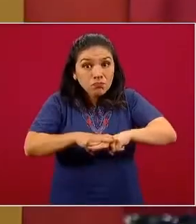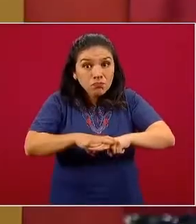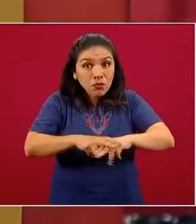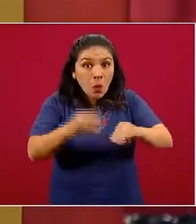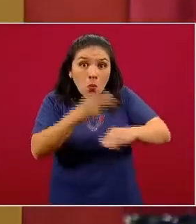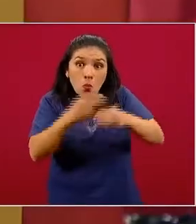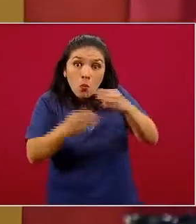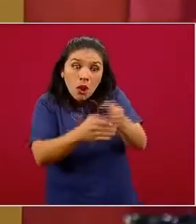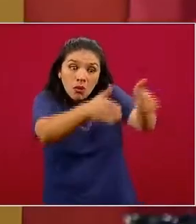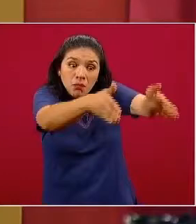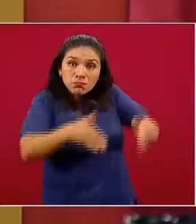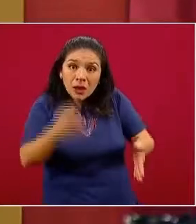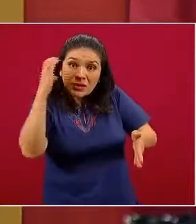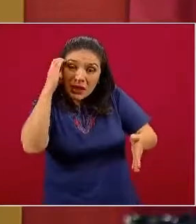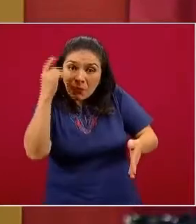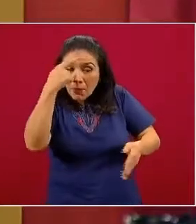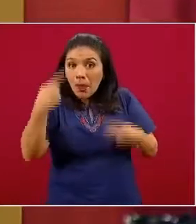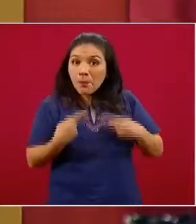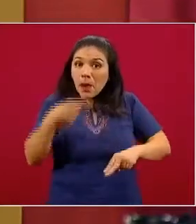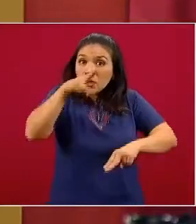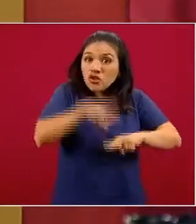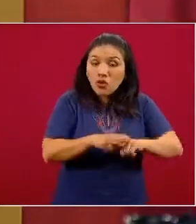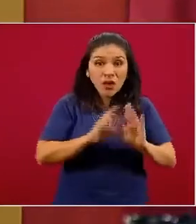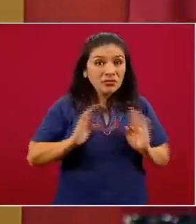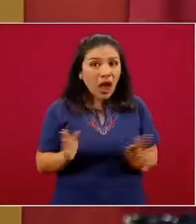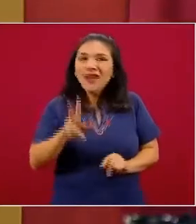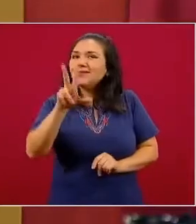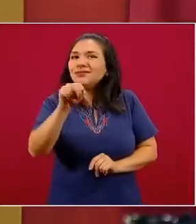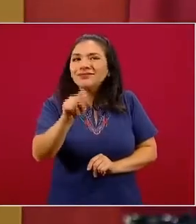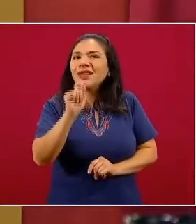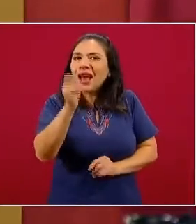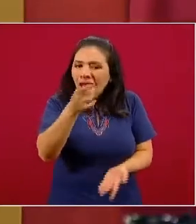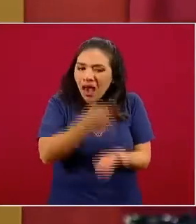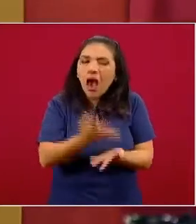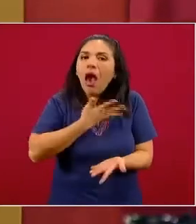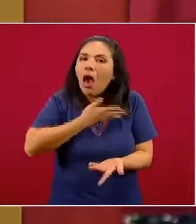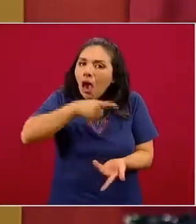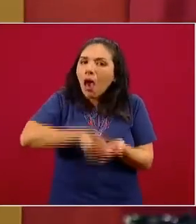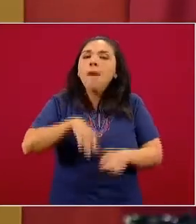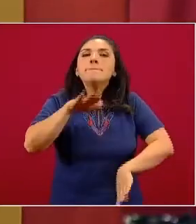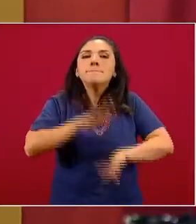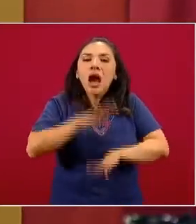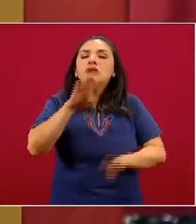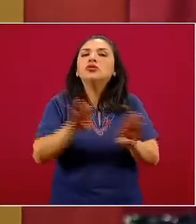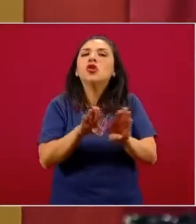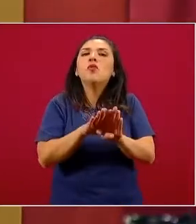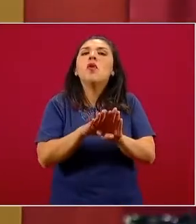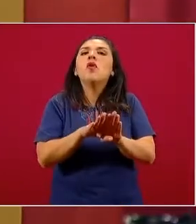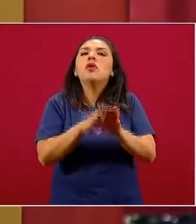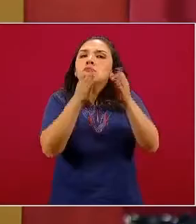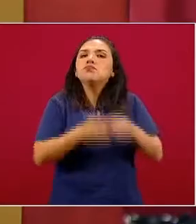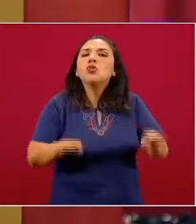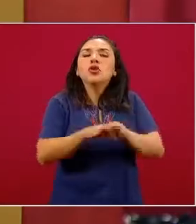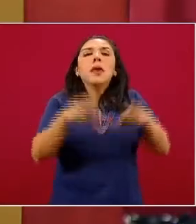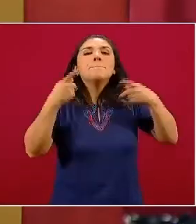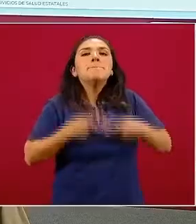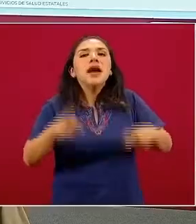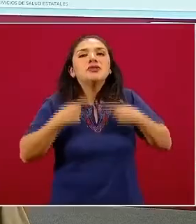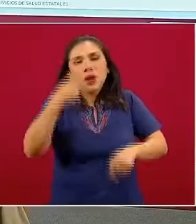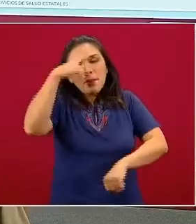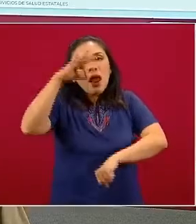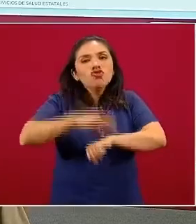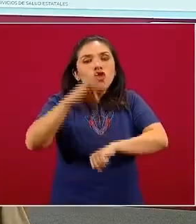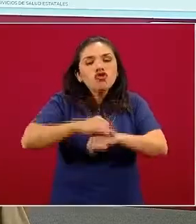mueble físico donde se aloja a las personas enfermas, sino, particularmente importante, el personal,